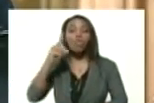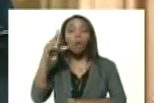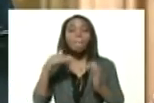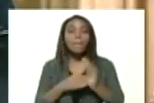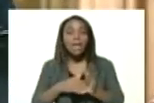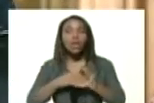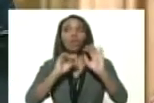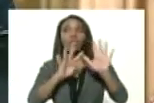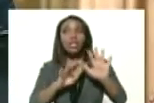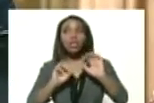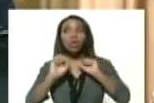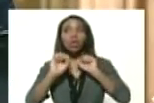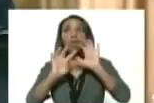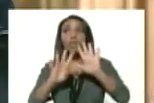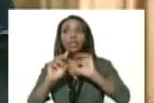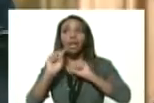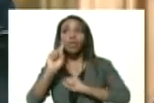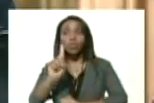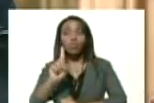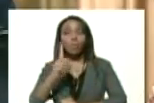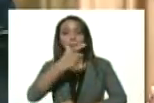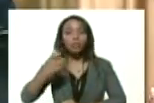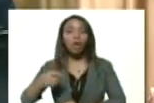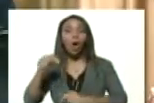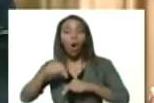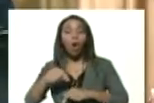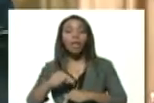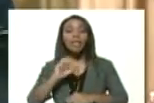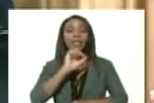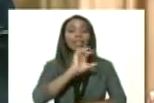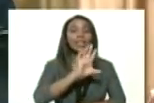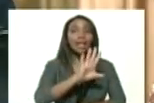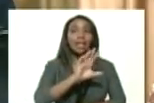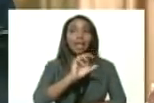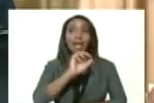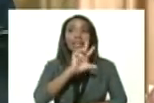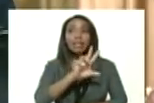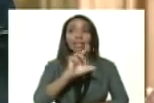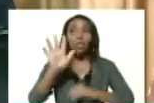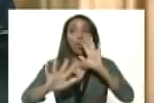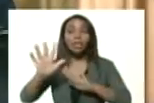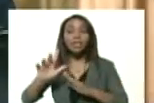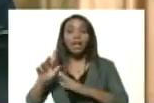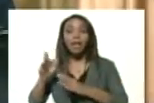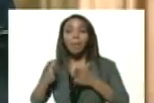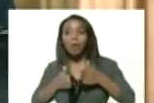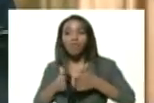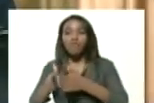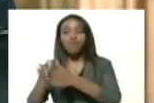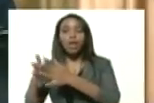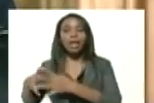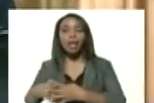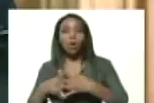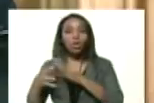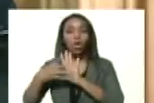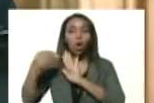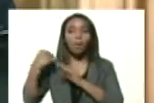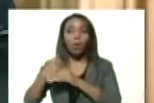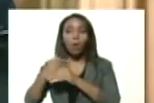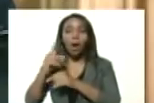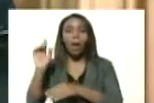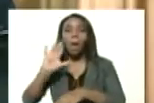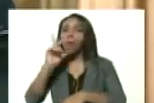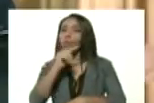991 casos hoy tuvo 315 brasil brasil va por el camino de los eeuu por la